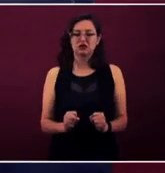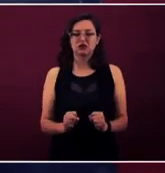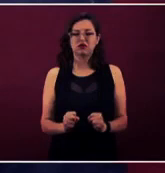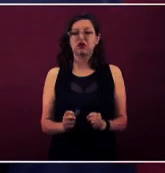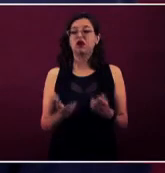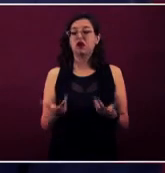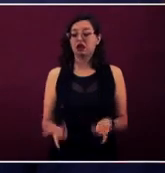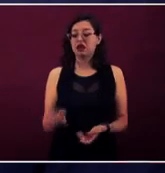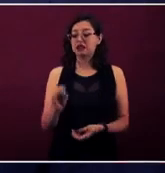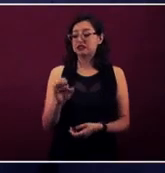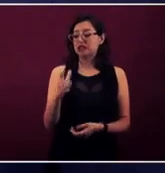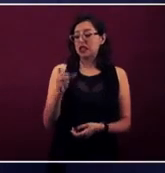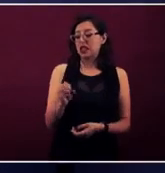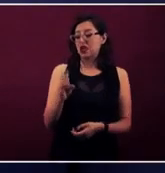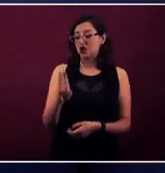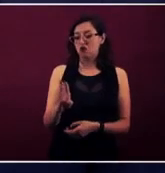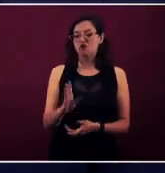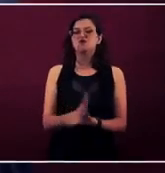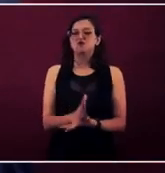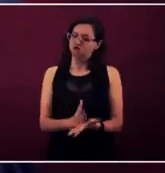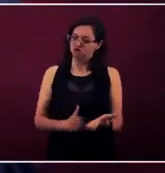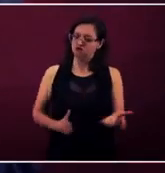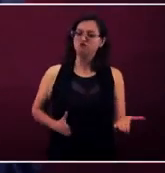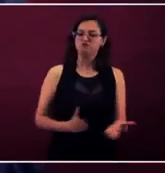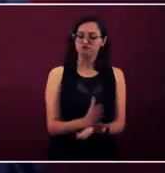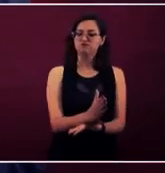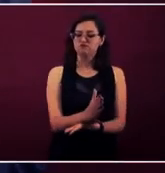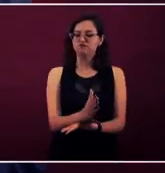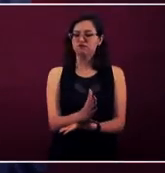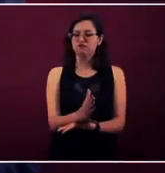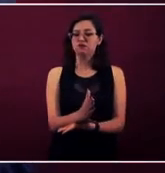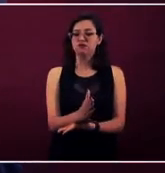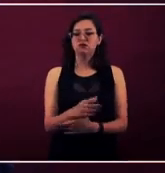Secretaría de Gobernación va a intervenir.